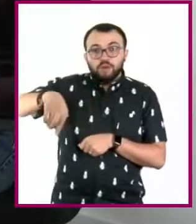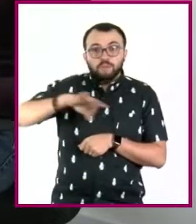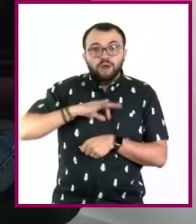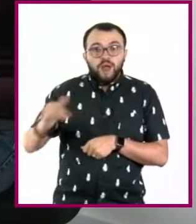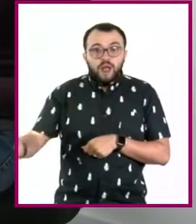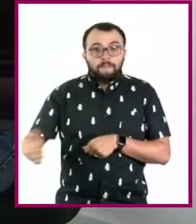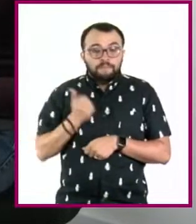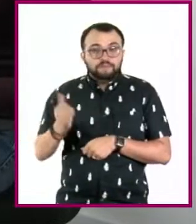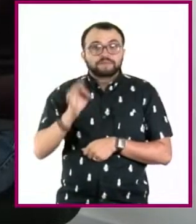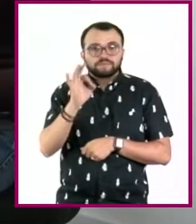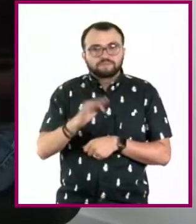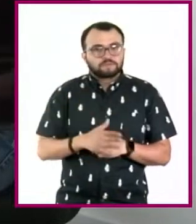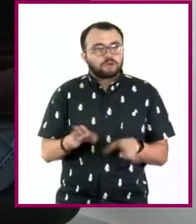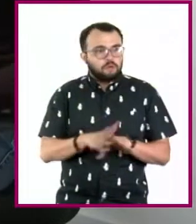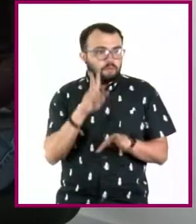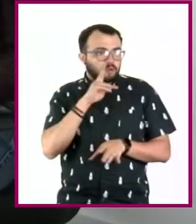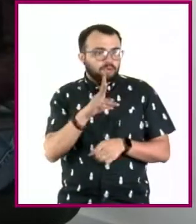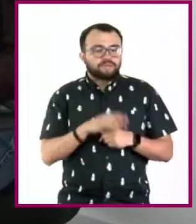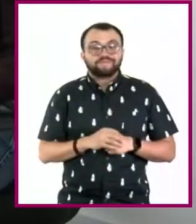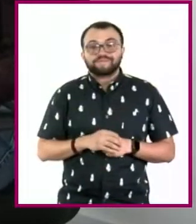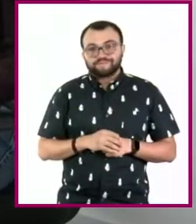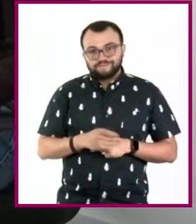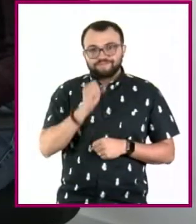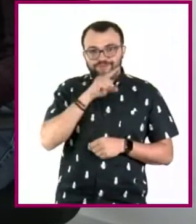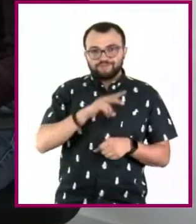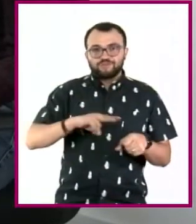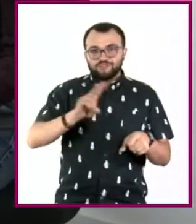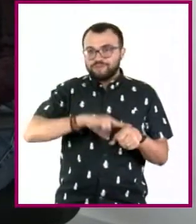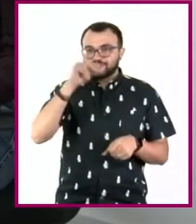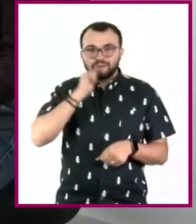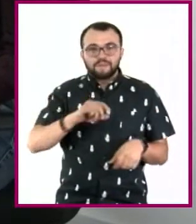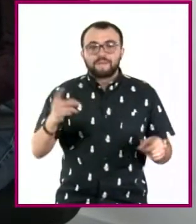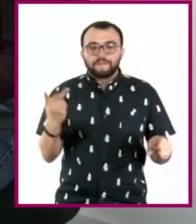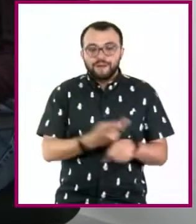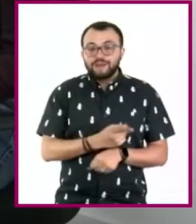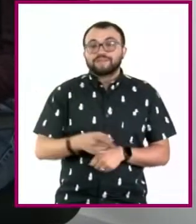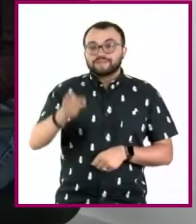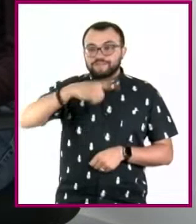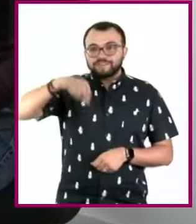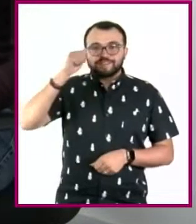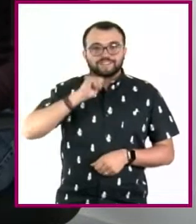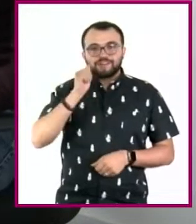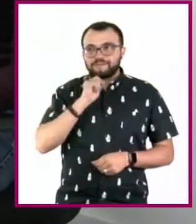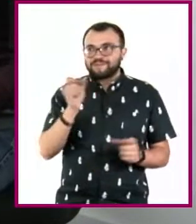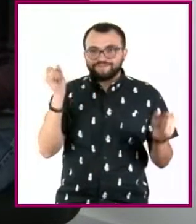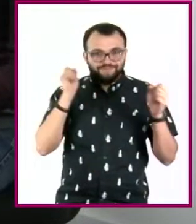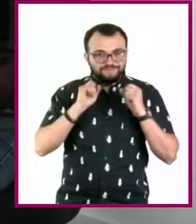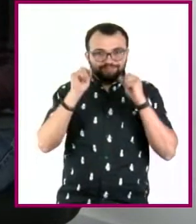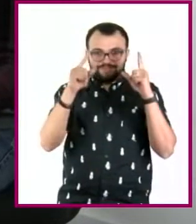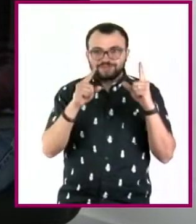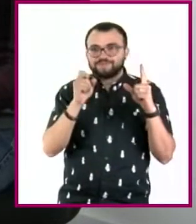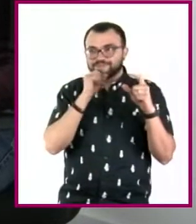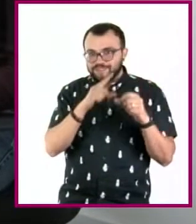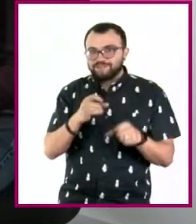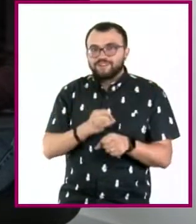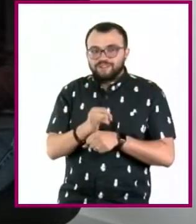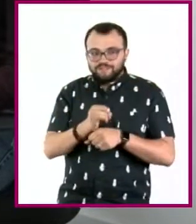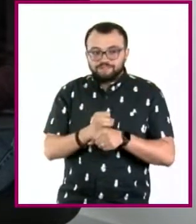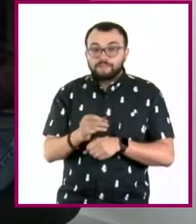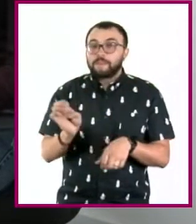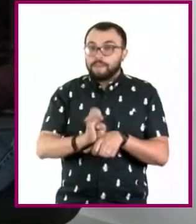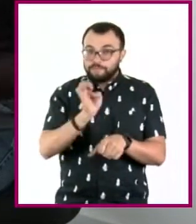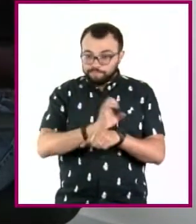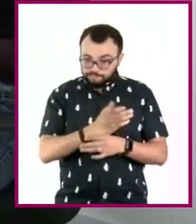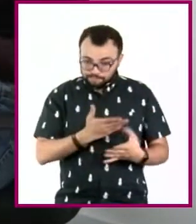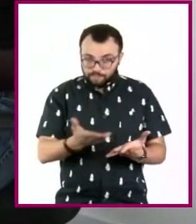¿Cómo ven? Va que va. Como normalmente nos pasa, creo que nos vamos a sorprender con lo que salga en esta investigación. Entonces,